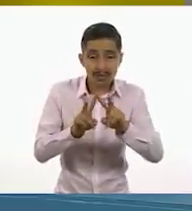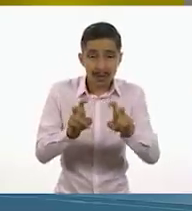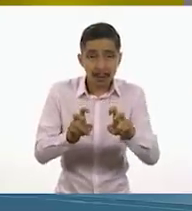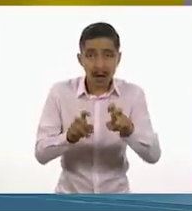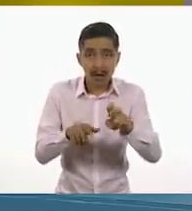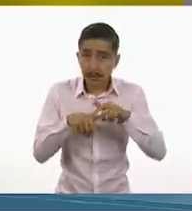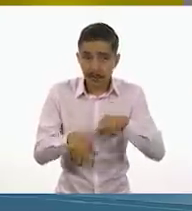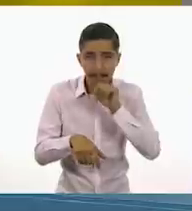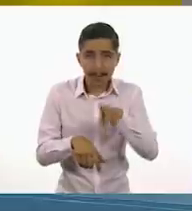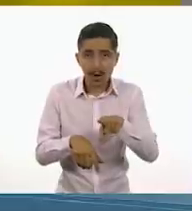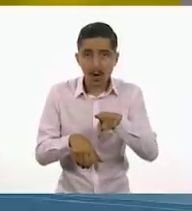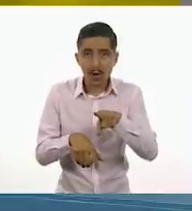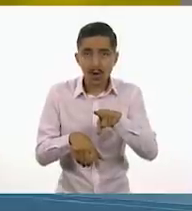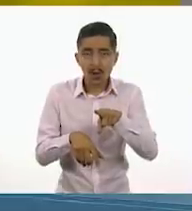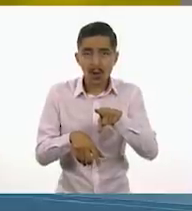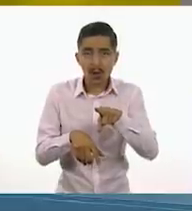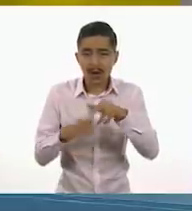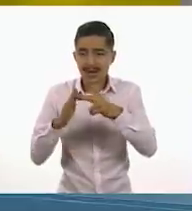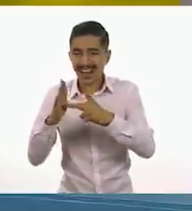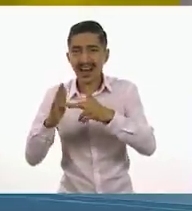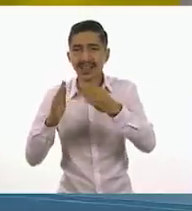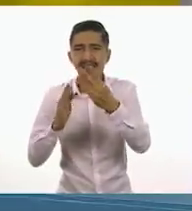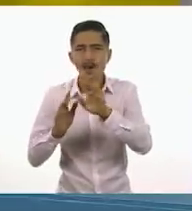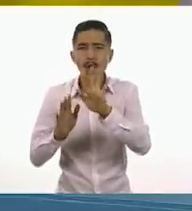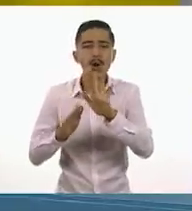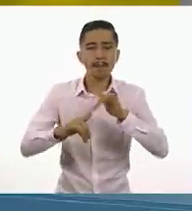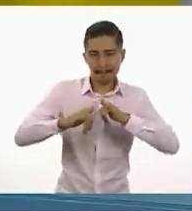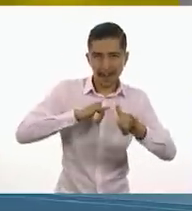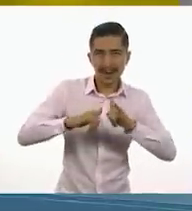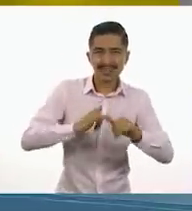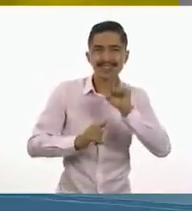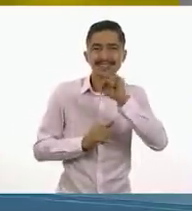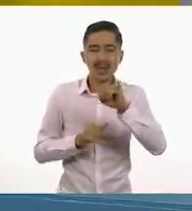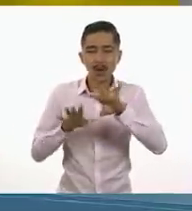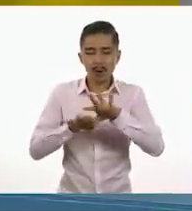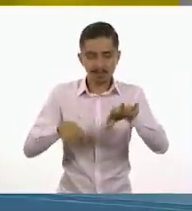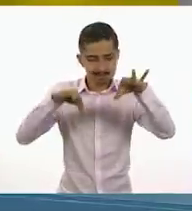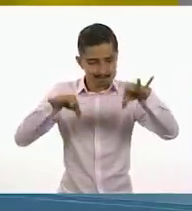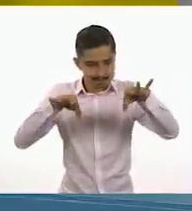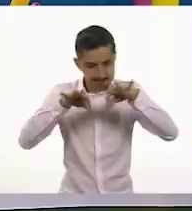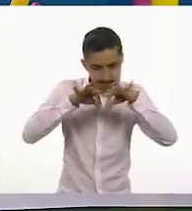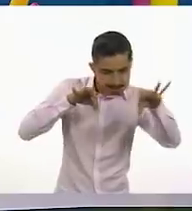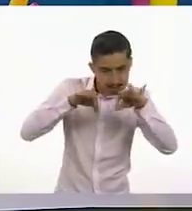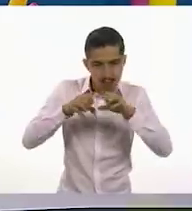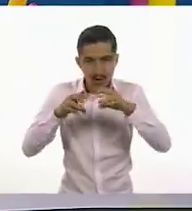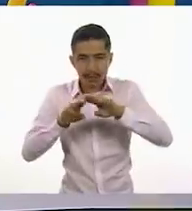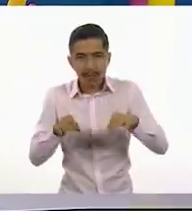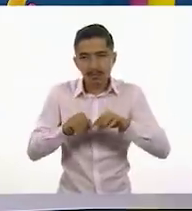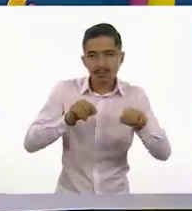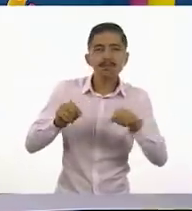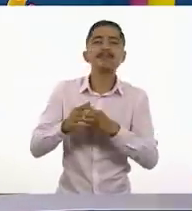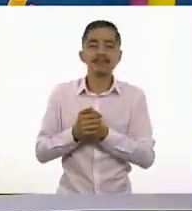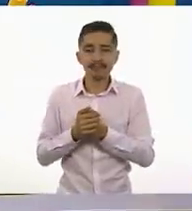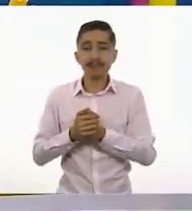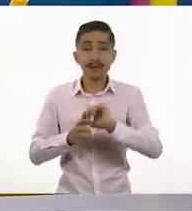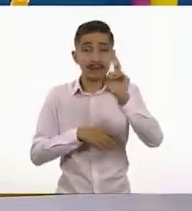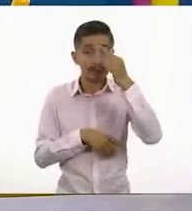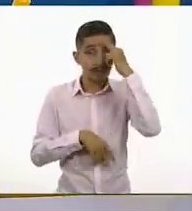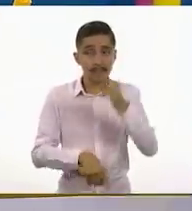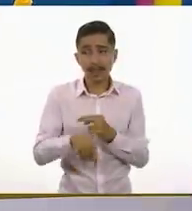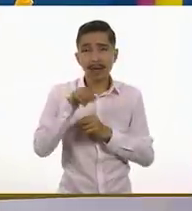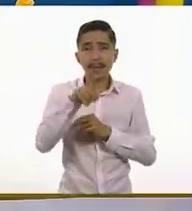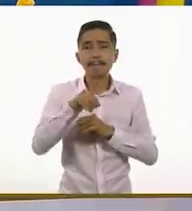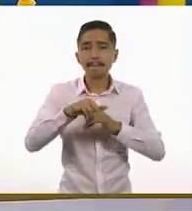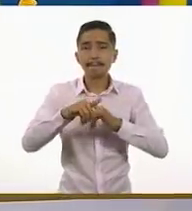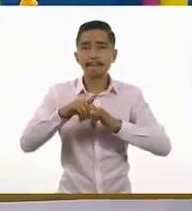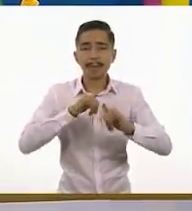no con el de la regla de 3, pero sí vamos a calcular las distancias utilizando la regla de 3. Recordarás que la escala en los mapas se expresa